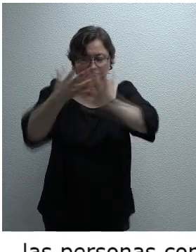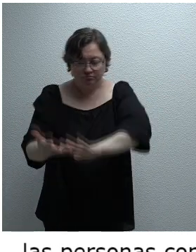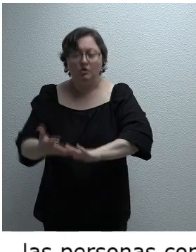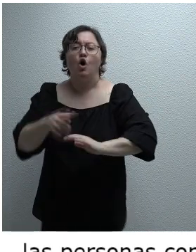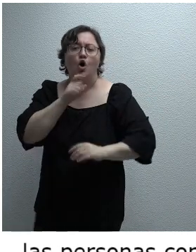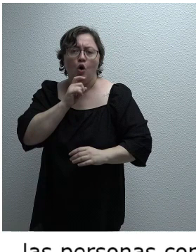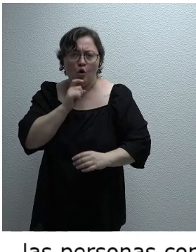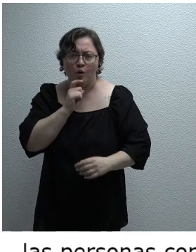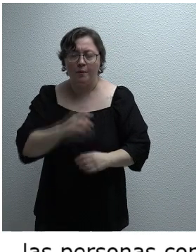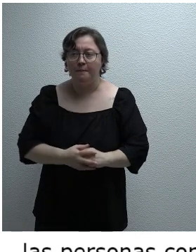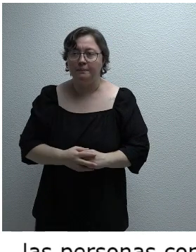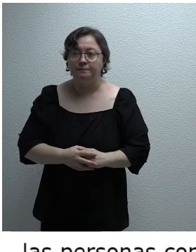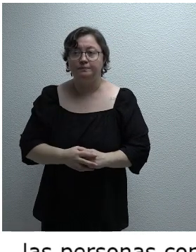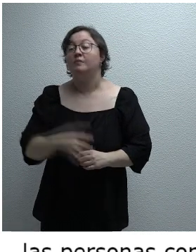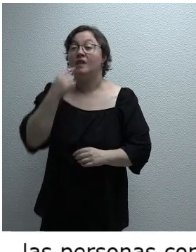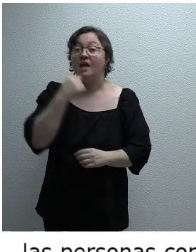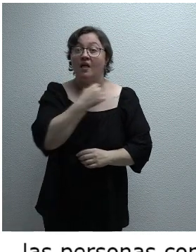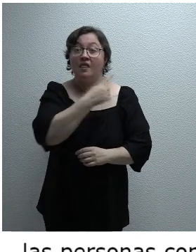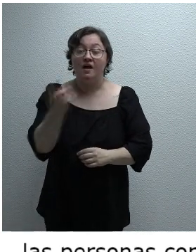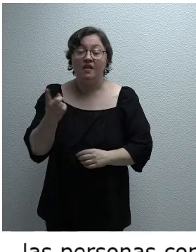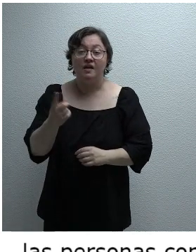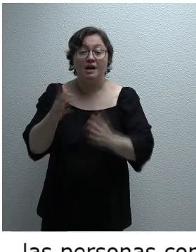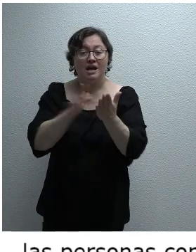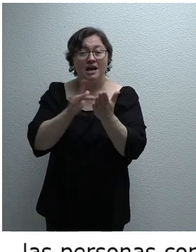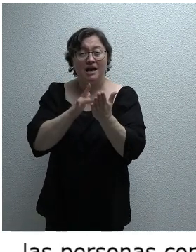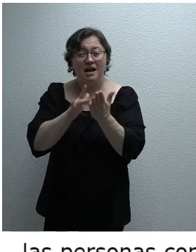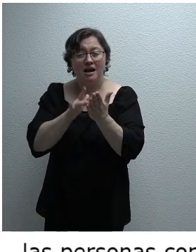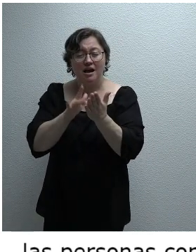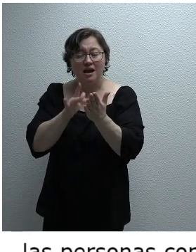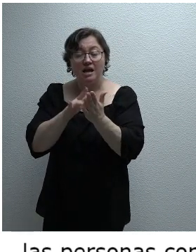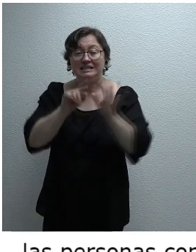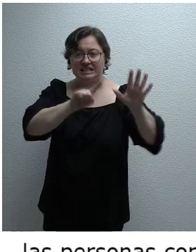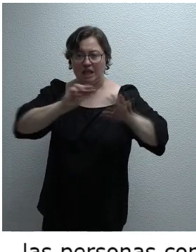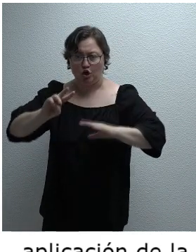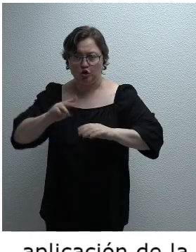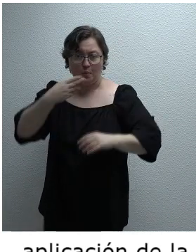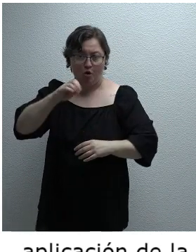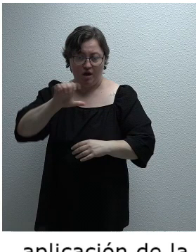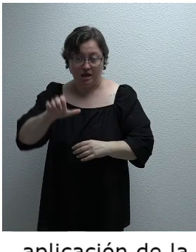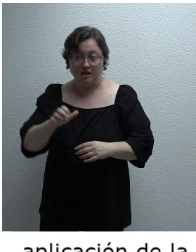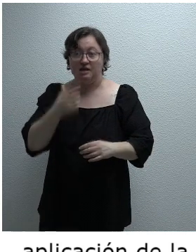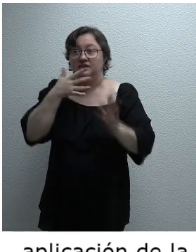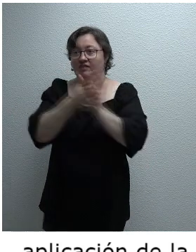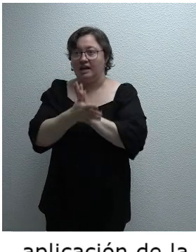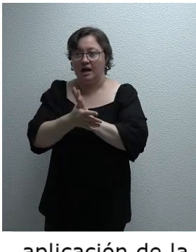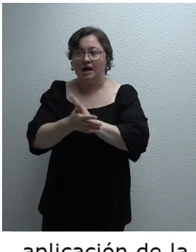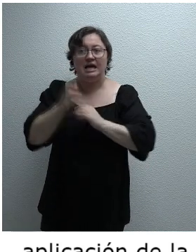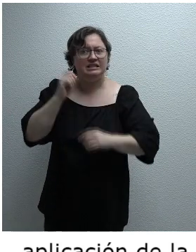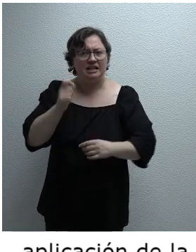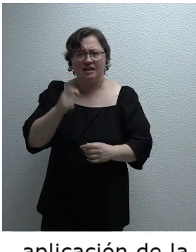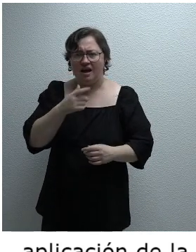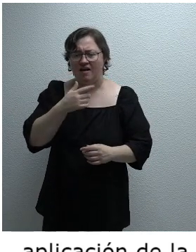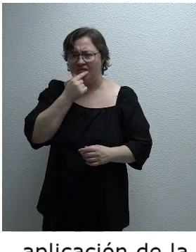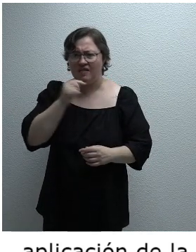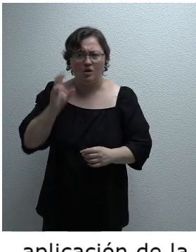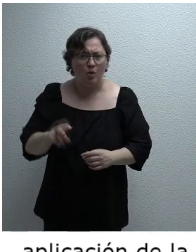cómo se aplica. Decir que son 68 páginas de Boletín Oficial del Estado, que no es habitual ver este número